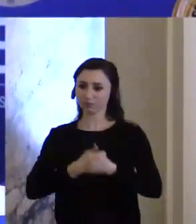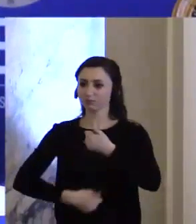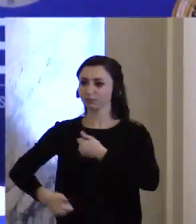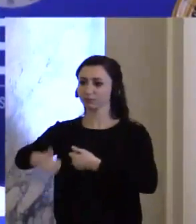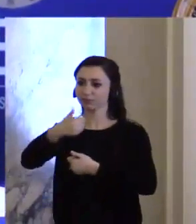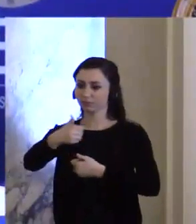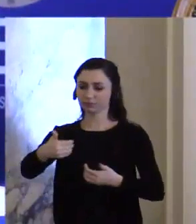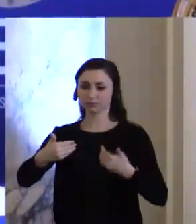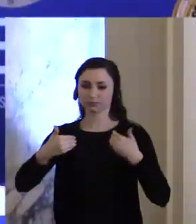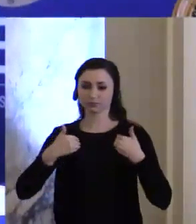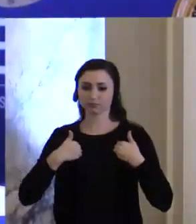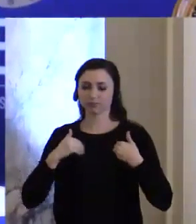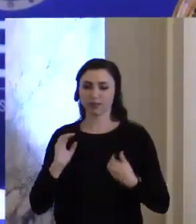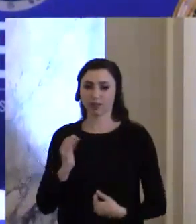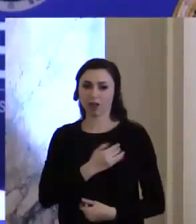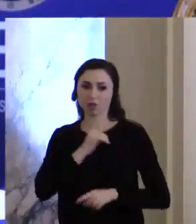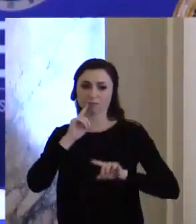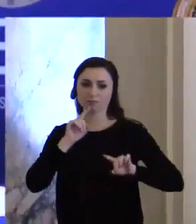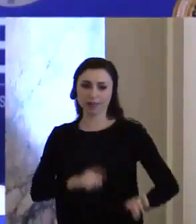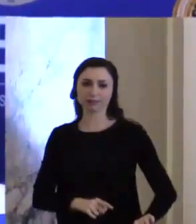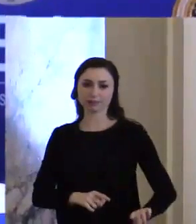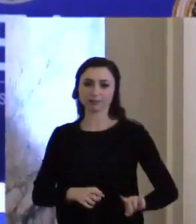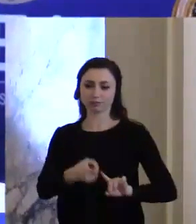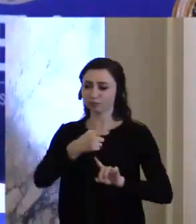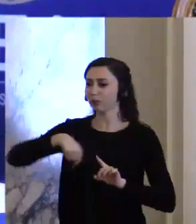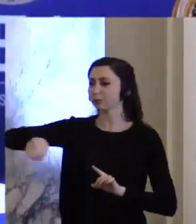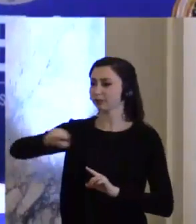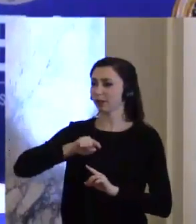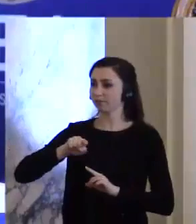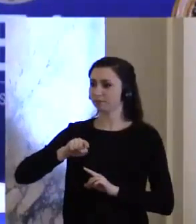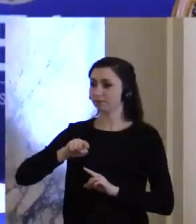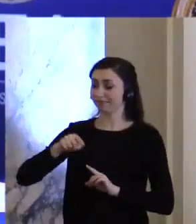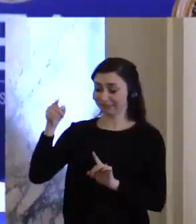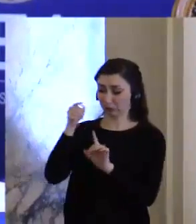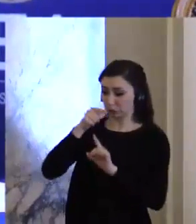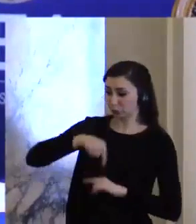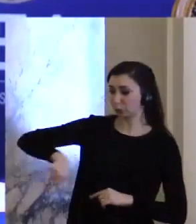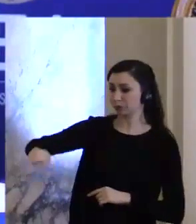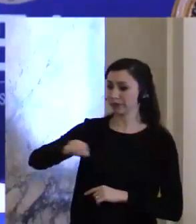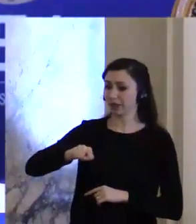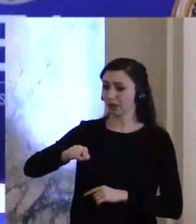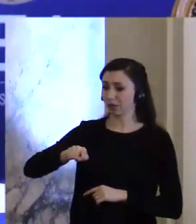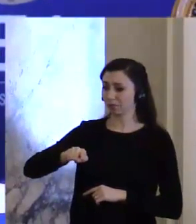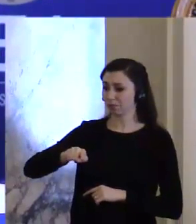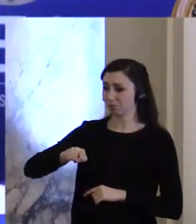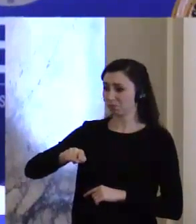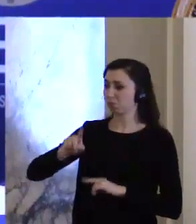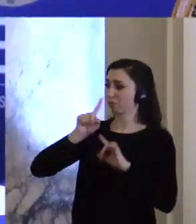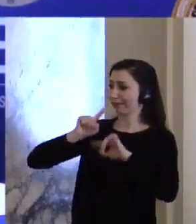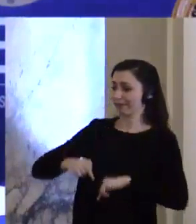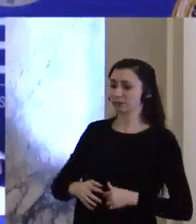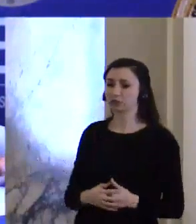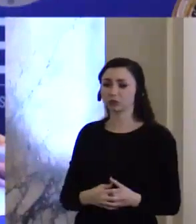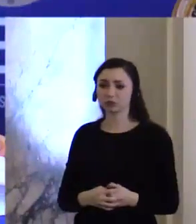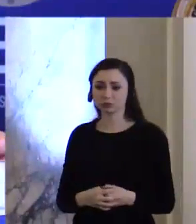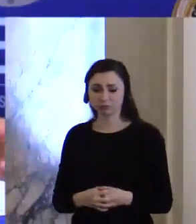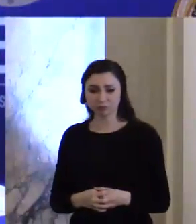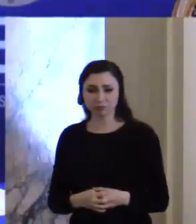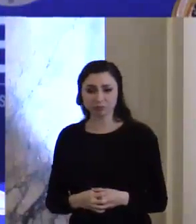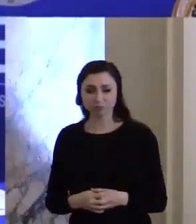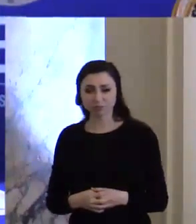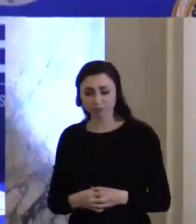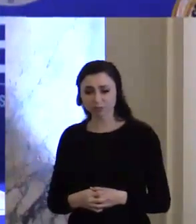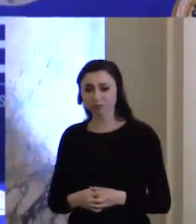cuales somos ultimadamente responsables. No obstante lo anterior, muchas de las áreas